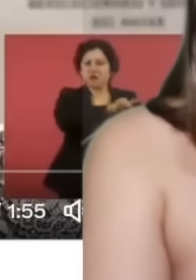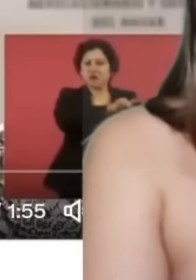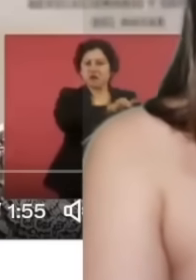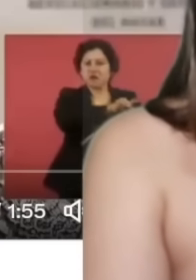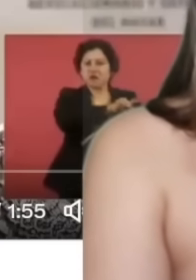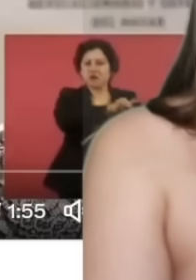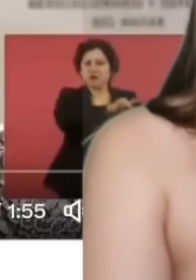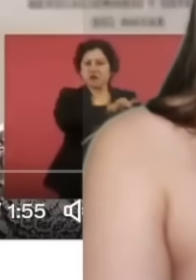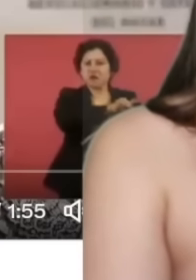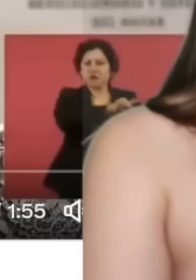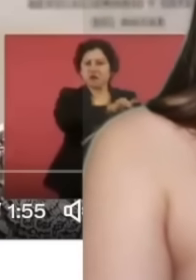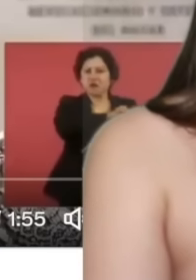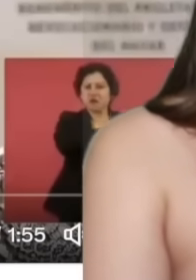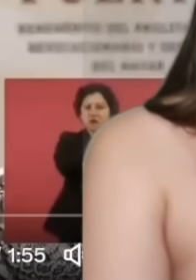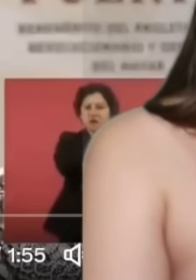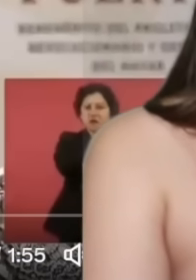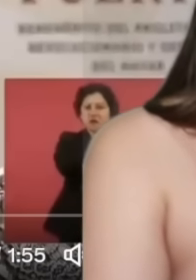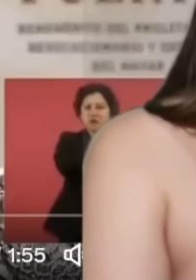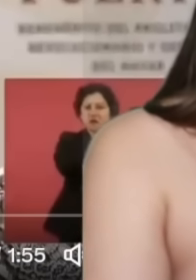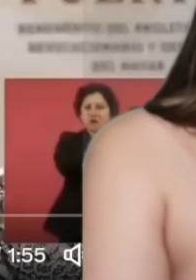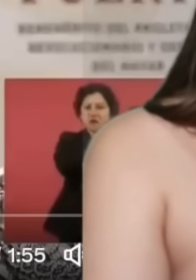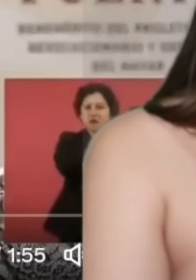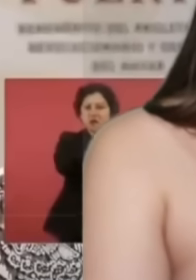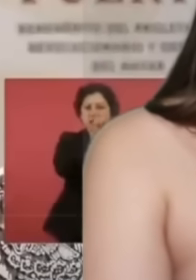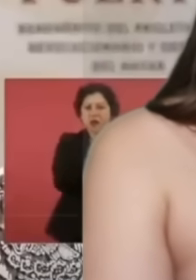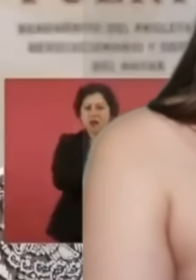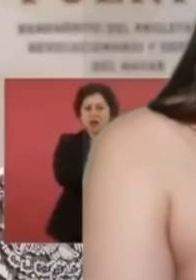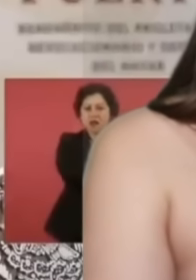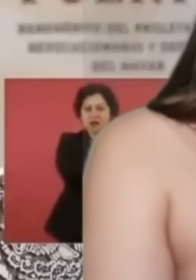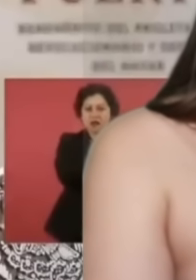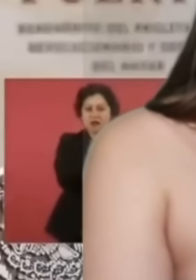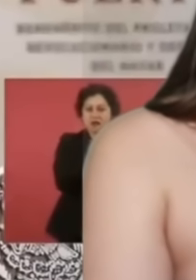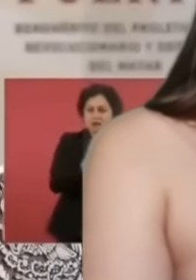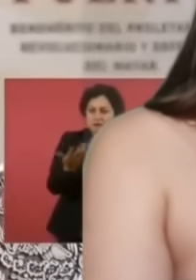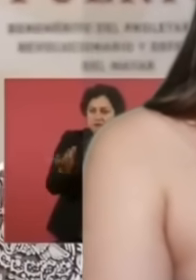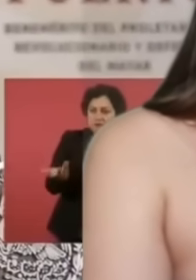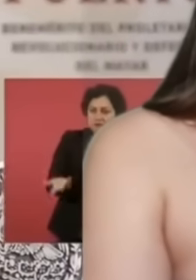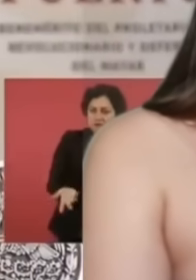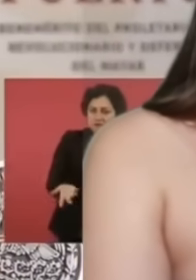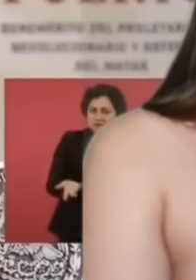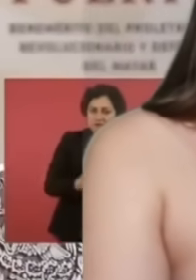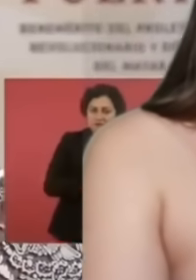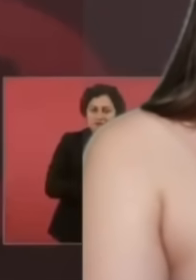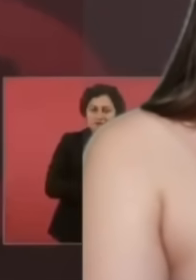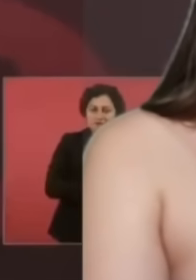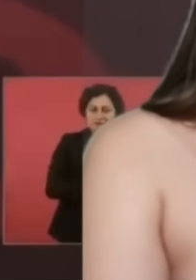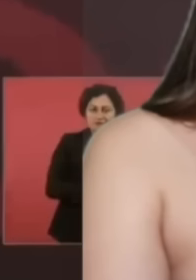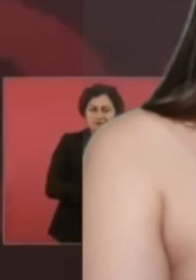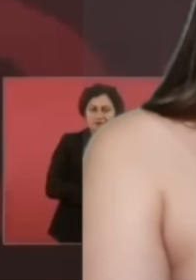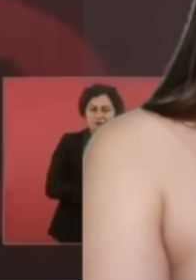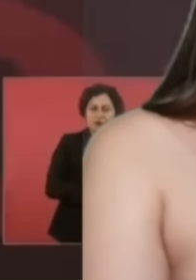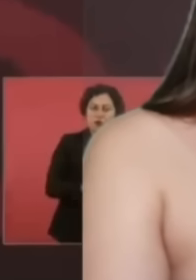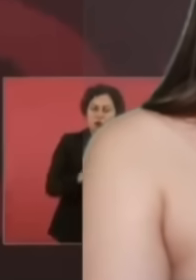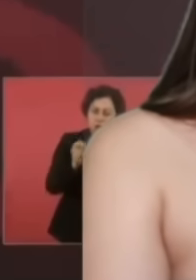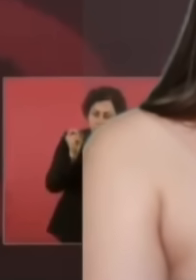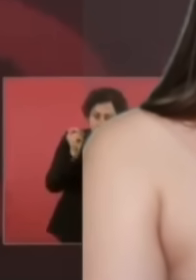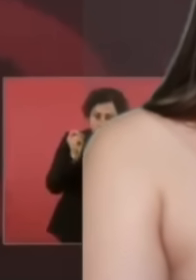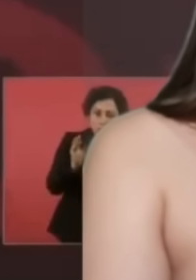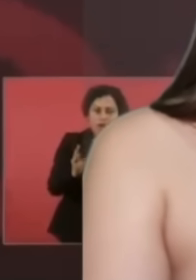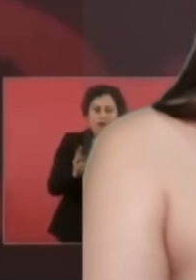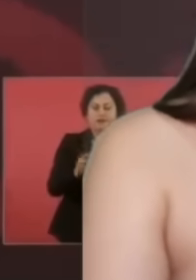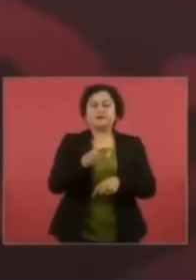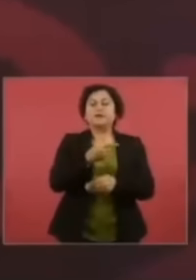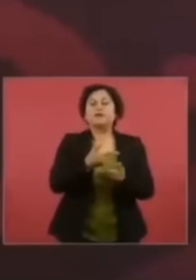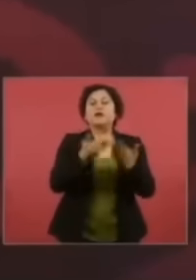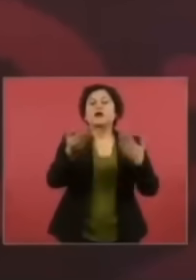ante esta terrible situación. Vamos a escuchar. Ah, entonces vamos con la